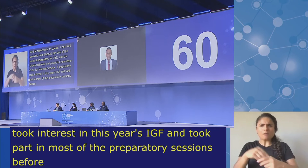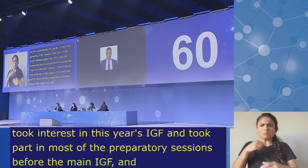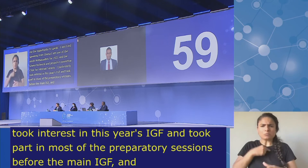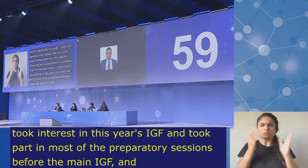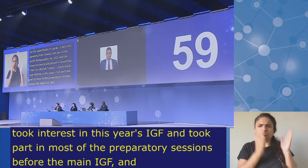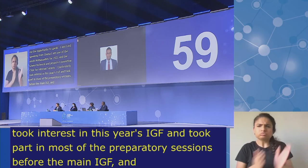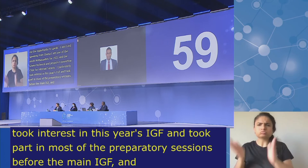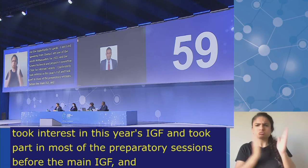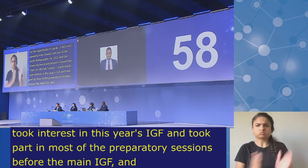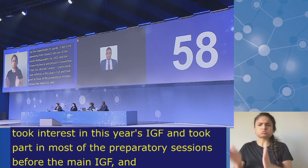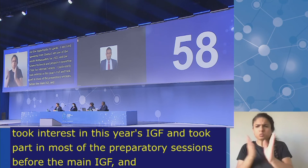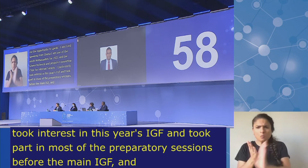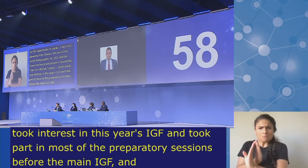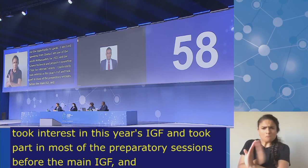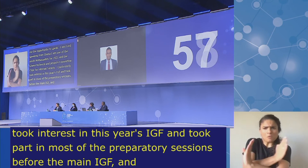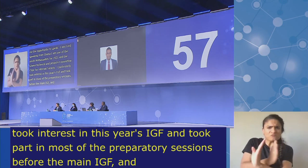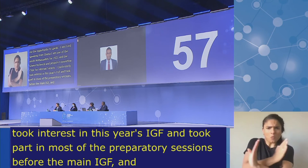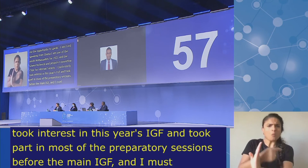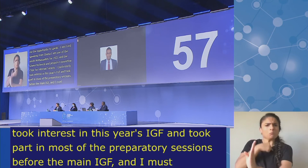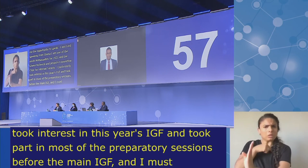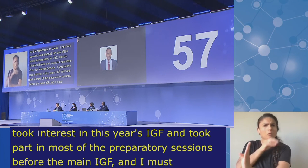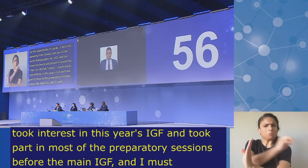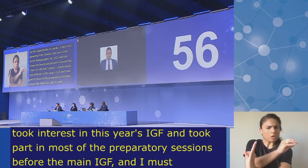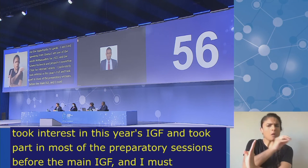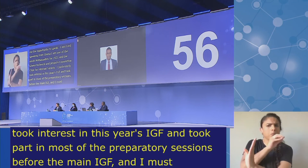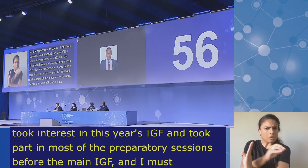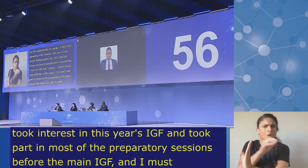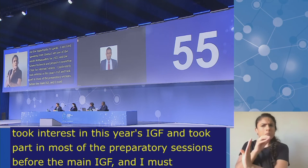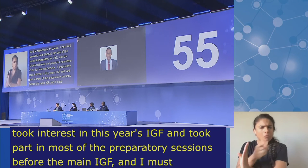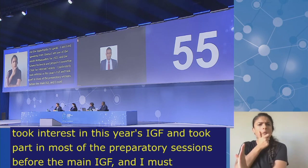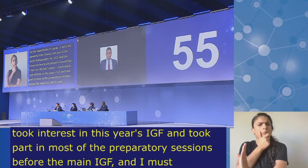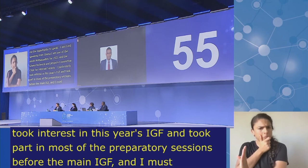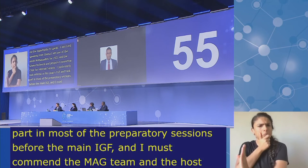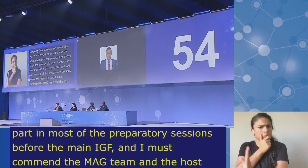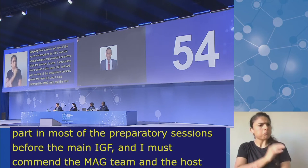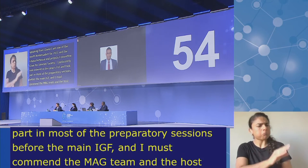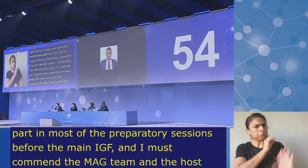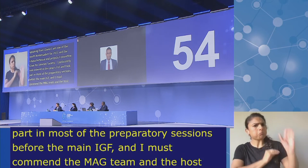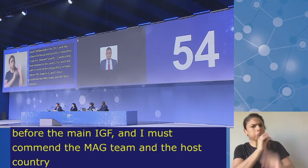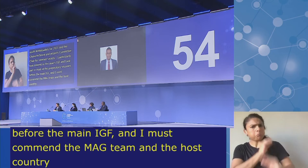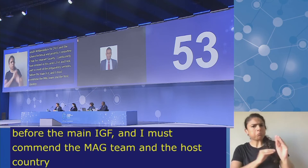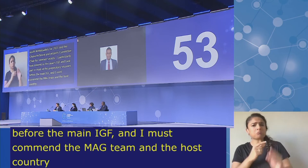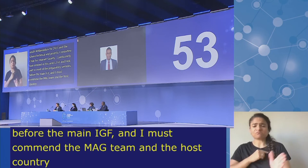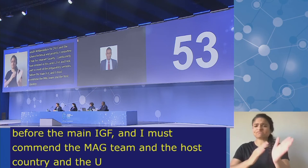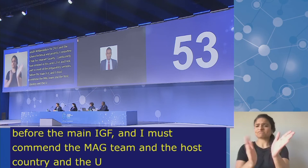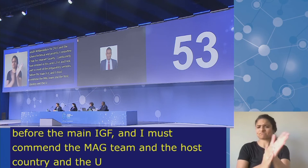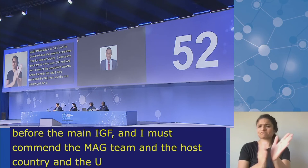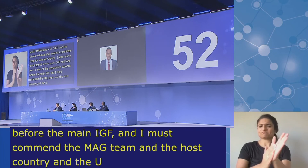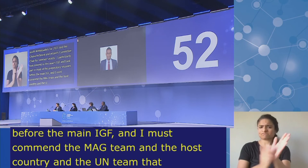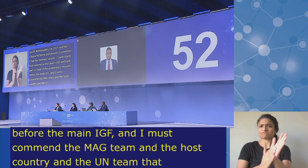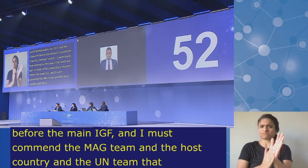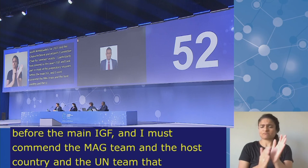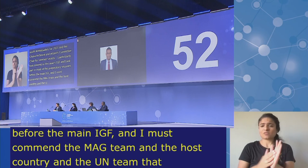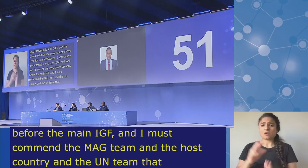las preparaciones. Fue para mí muy interesante esas sesiones preparatorias antes de